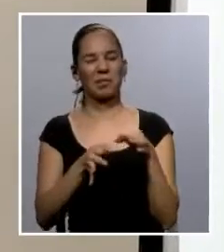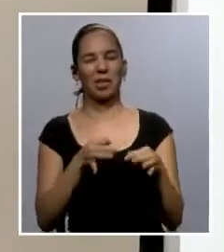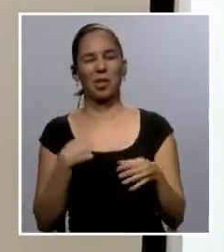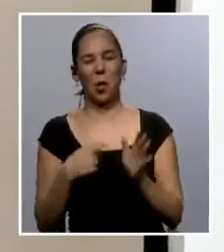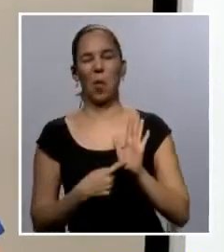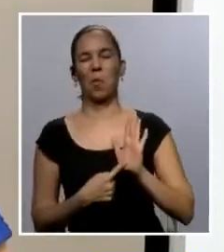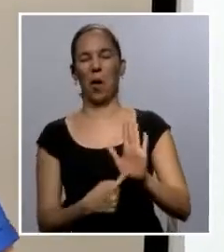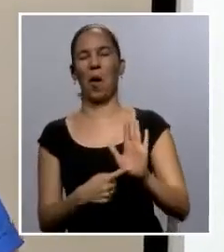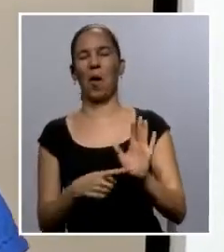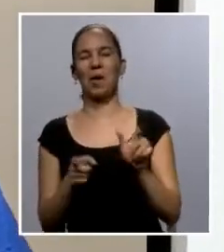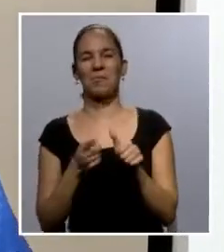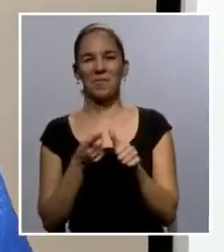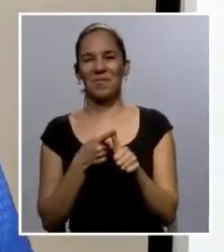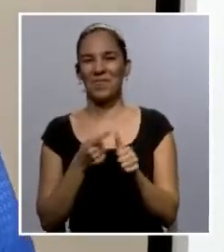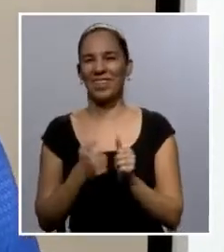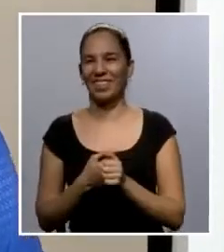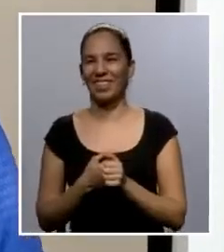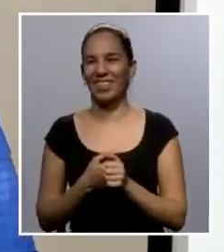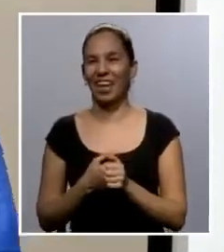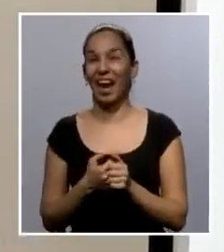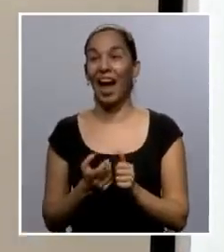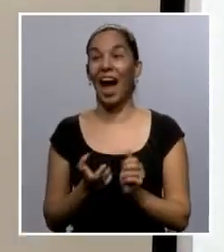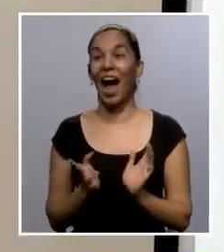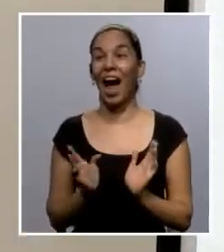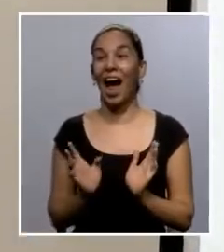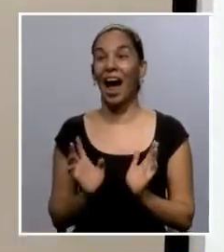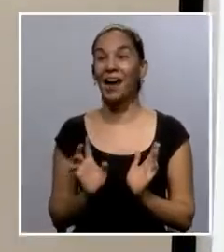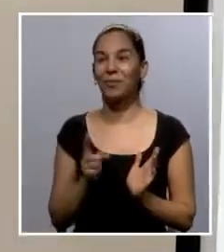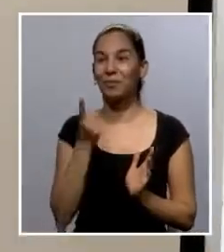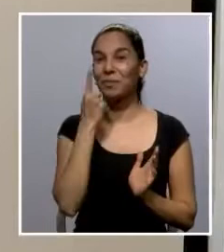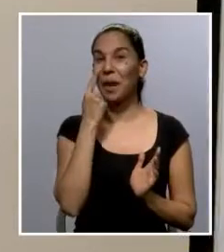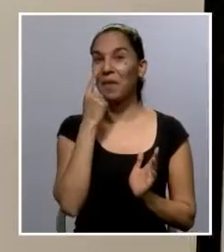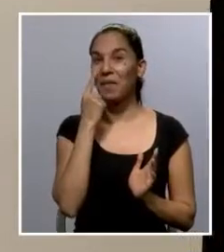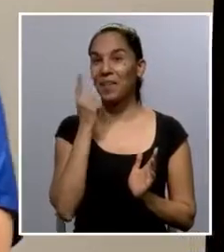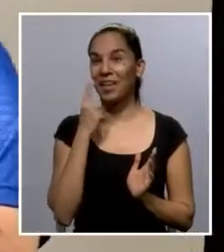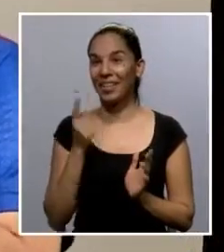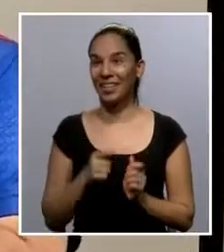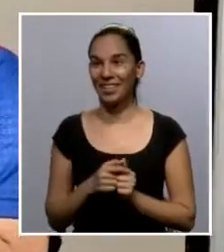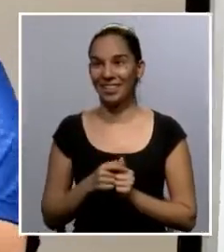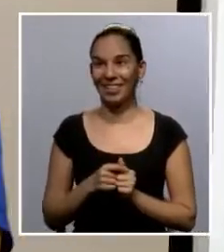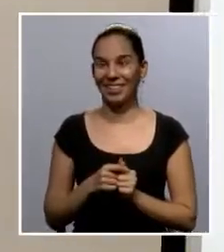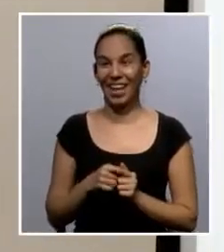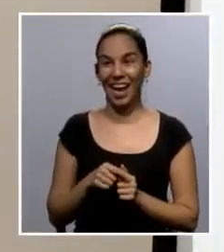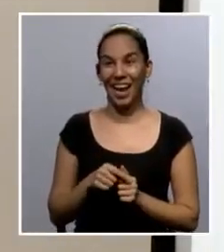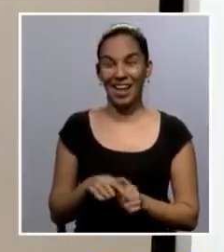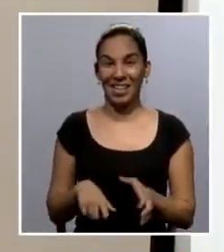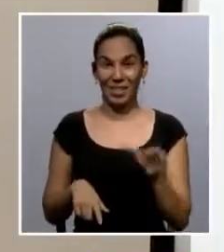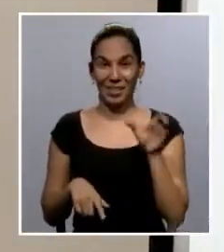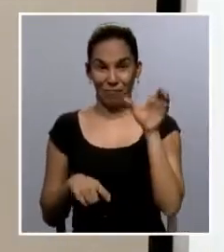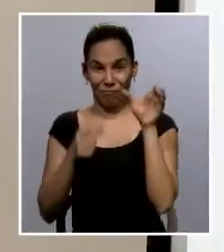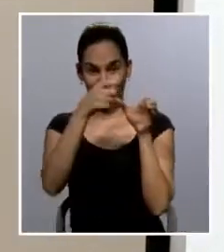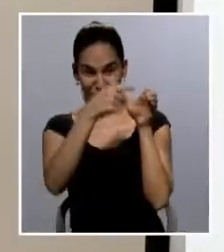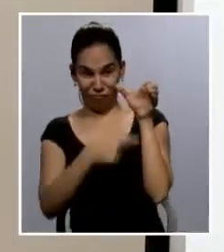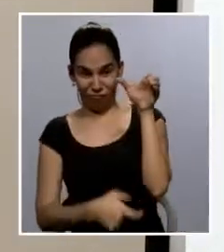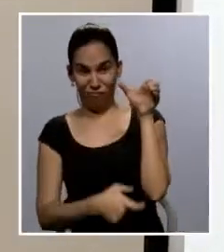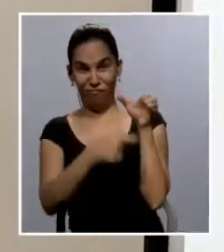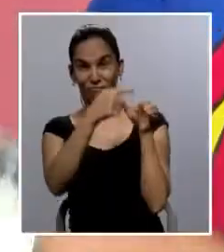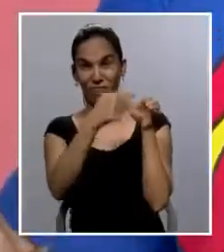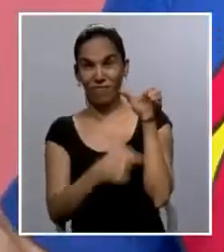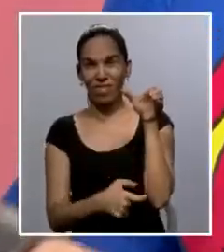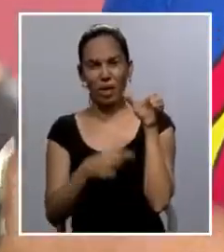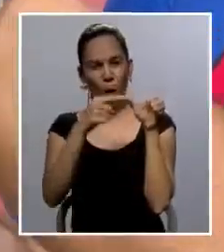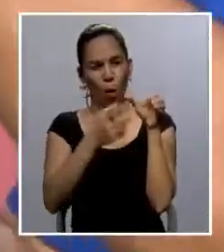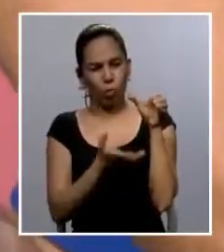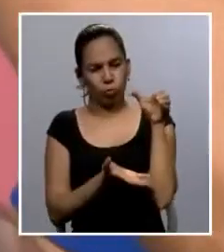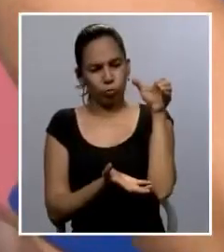Perfecto. Vamos a impresionar. Vamos. Vean, a ver. Este detalle es interesante, compañeros. Es